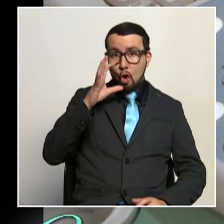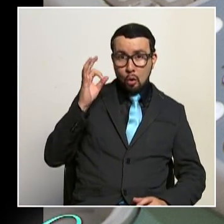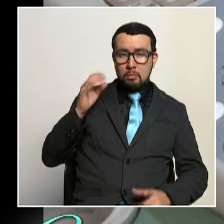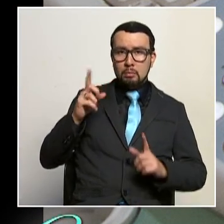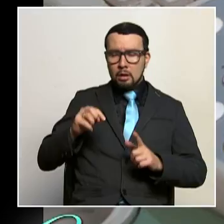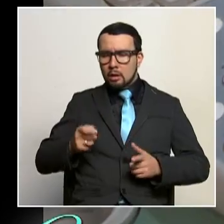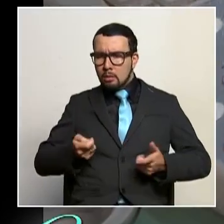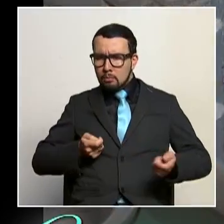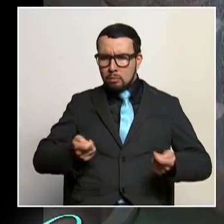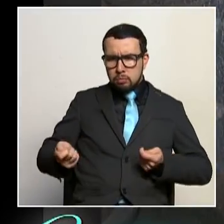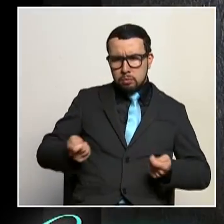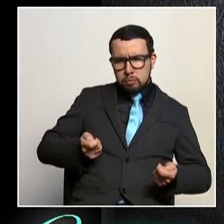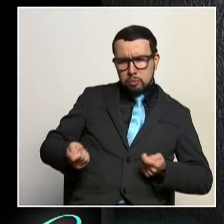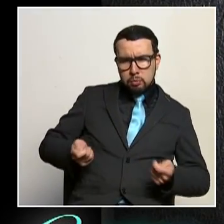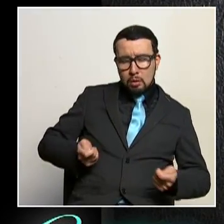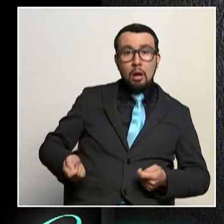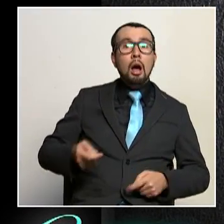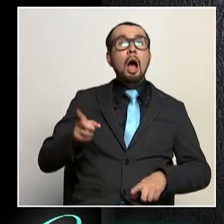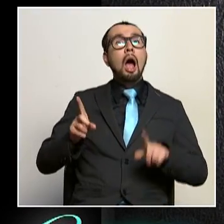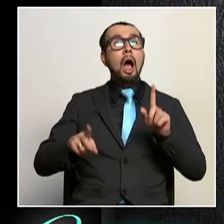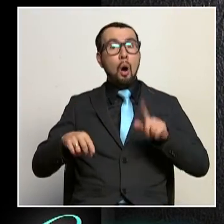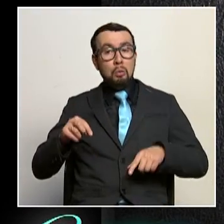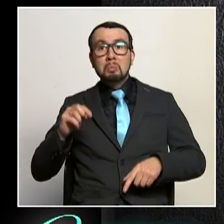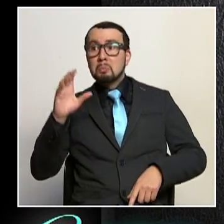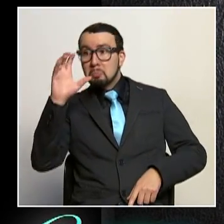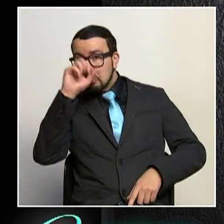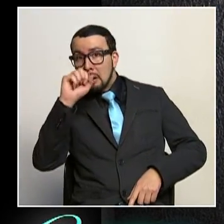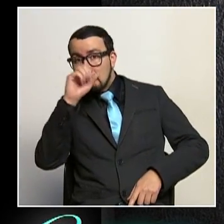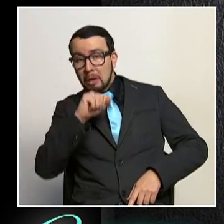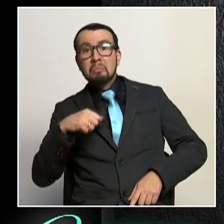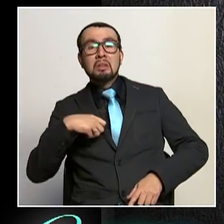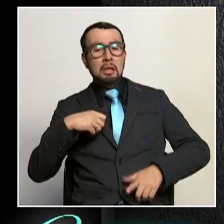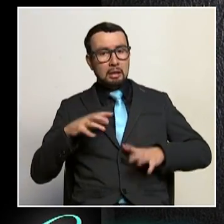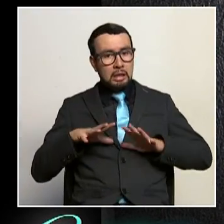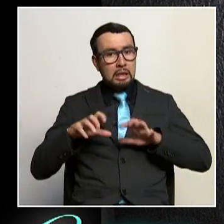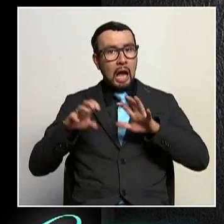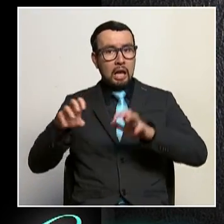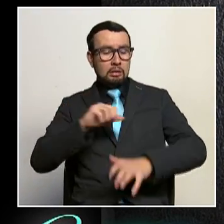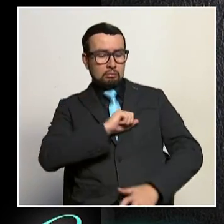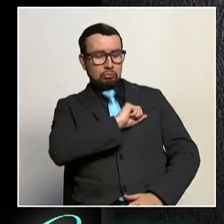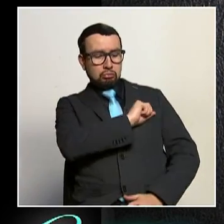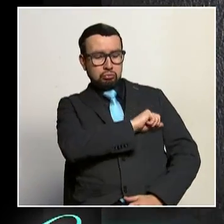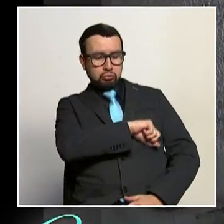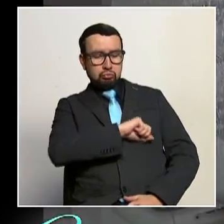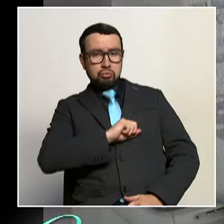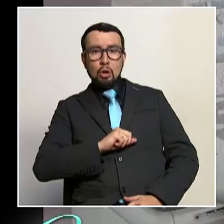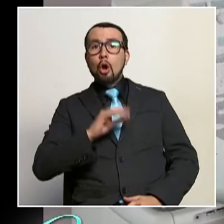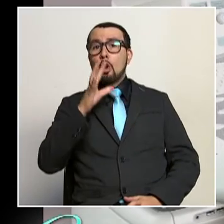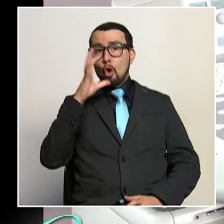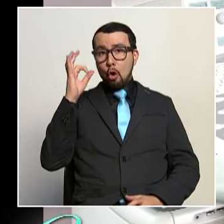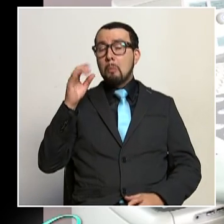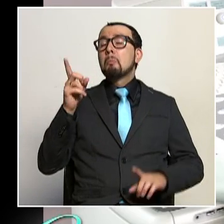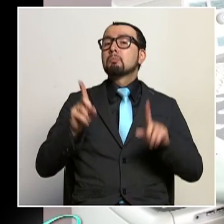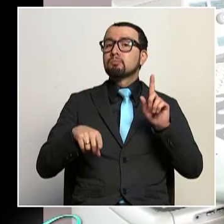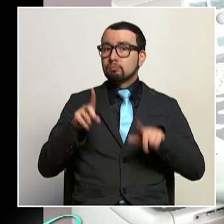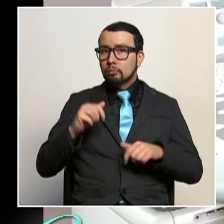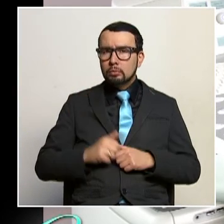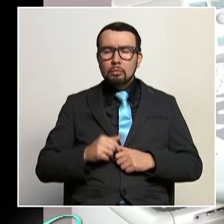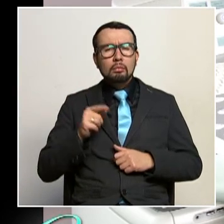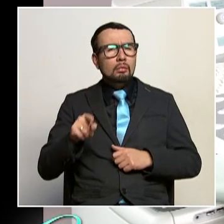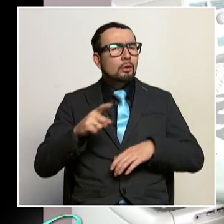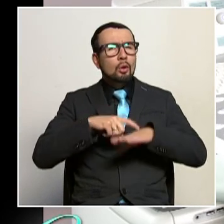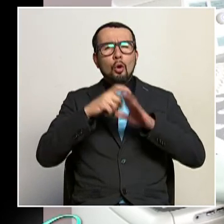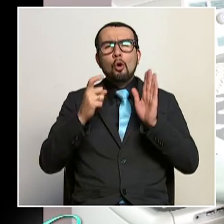ya empezamos a encontrar, se han encontrado casos también de cáncer de seno en hombre, ¿sí? Realizamos toda la